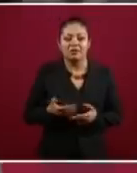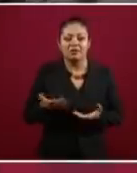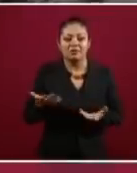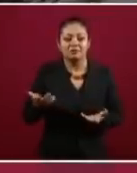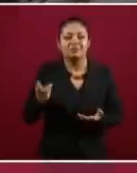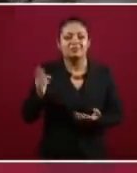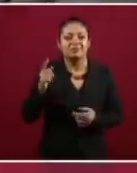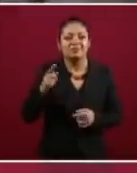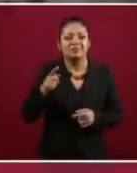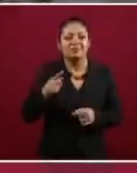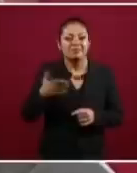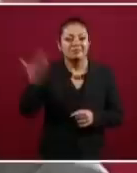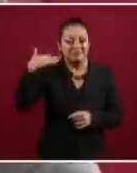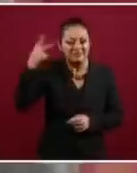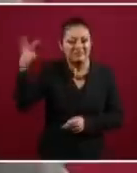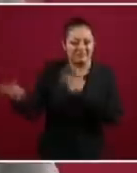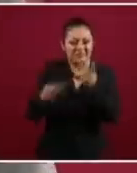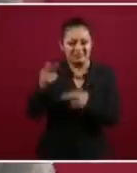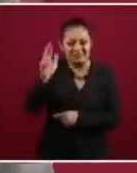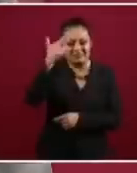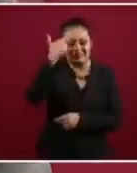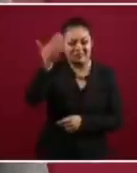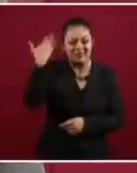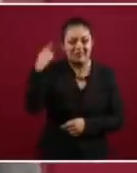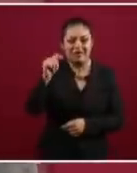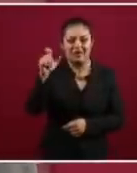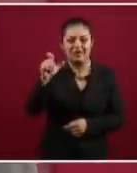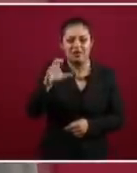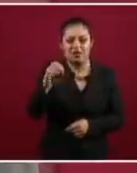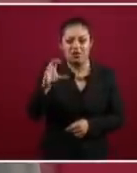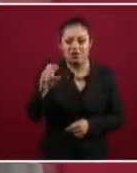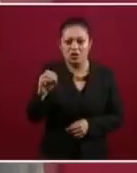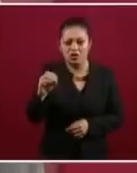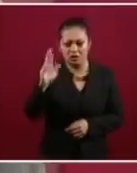que participaron en la consulta cuando Texcoco.